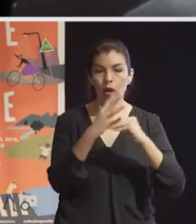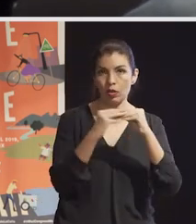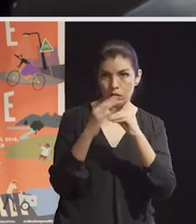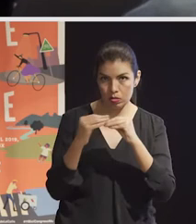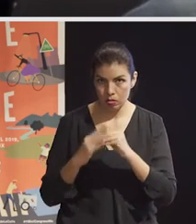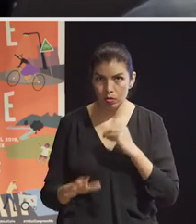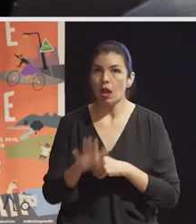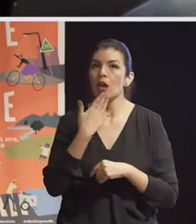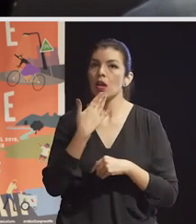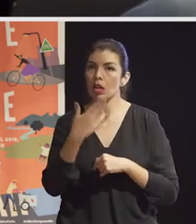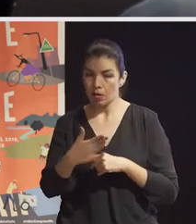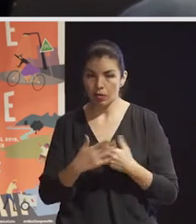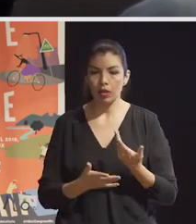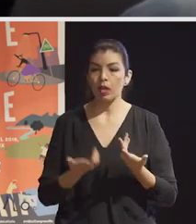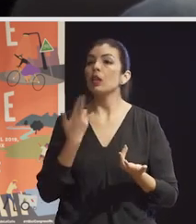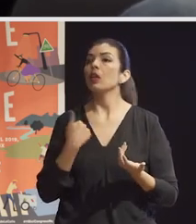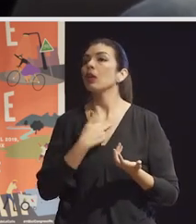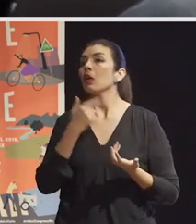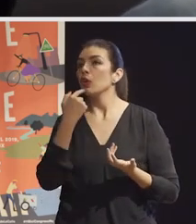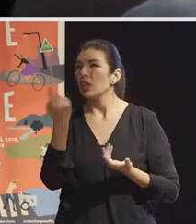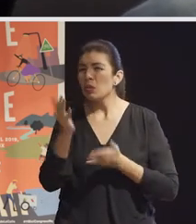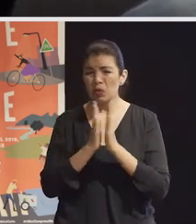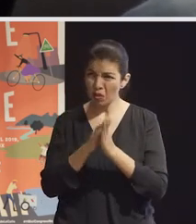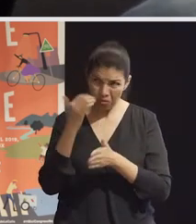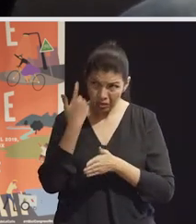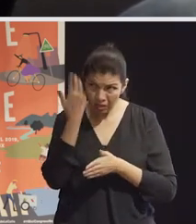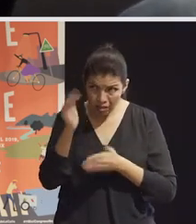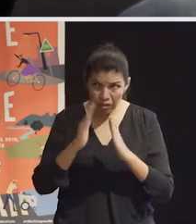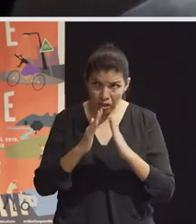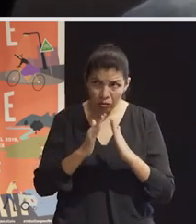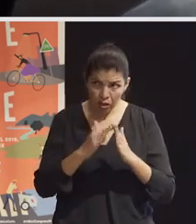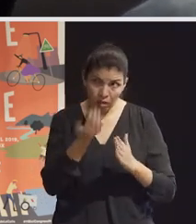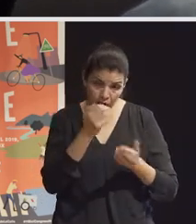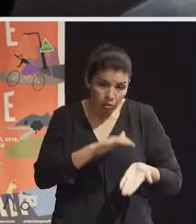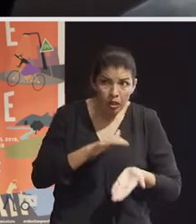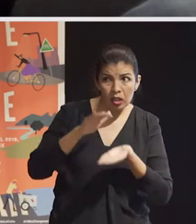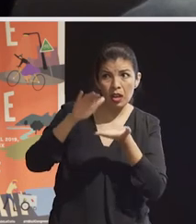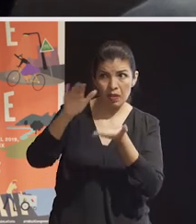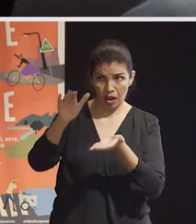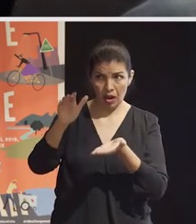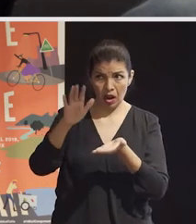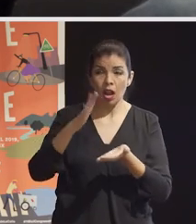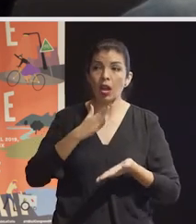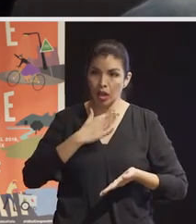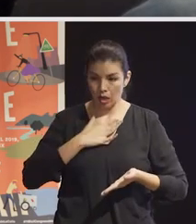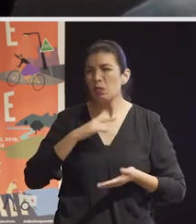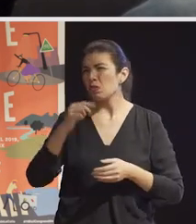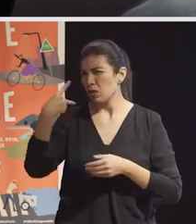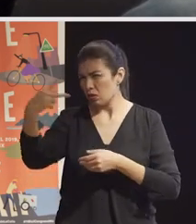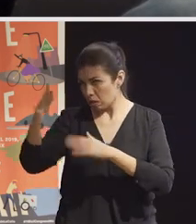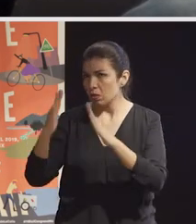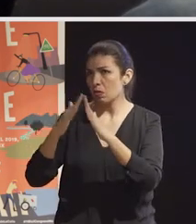a utilizar sus toppers para ya no usar desechables así como pues llevamos este alimento en la bici